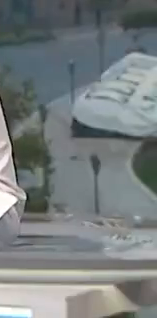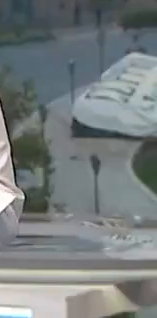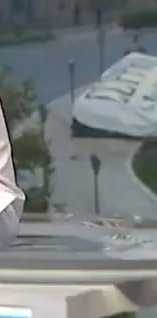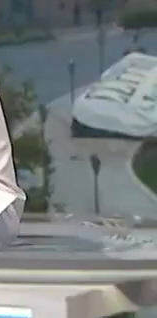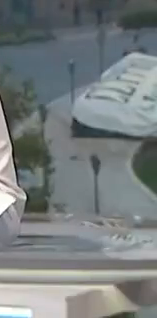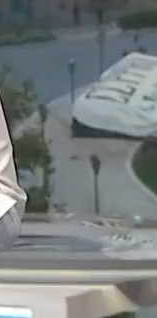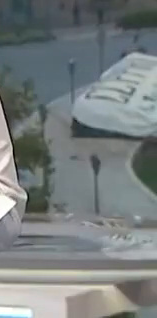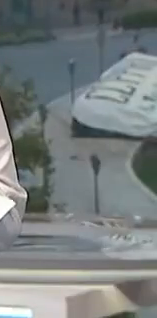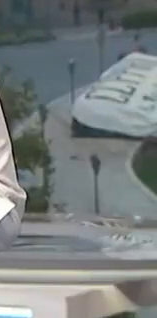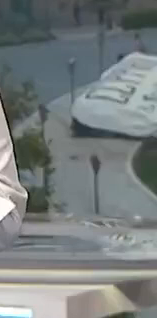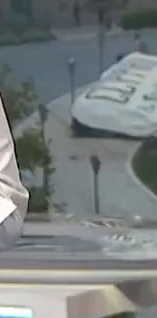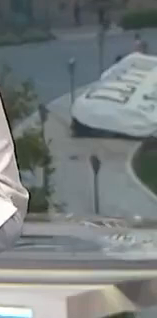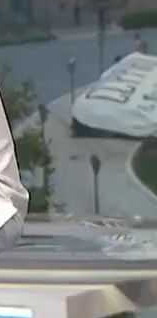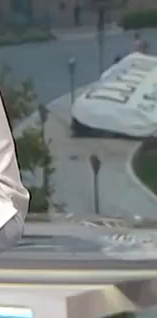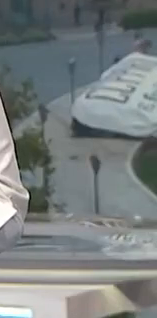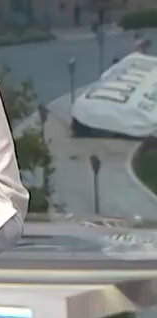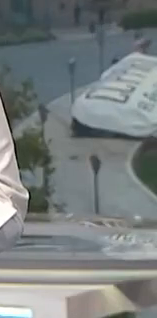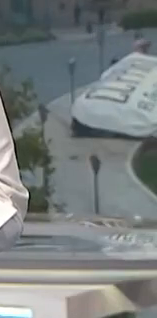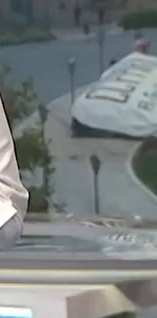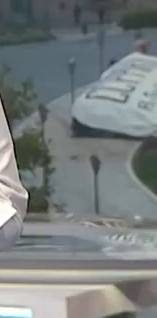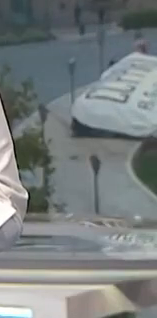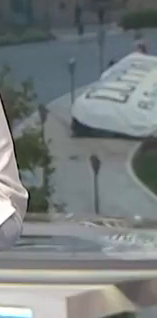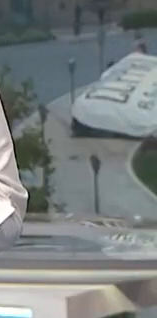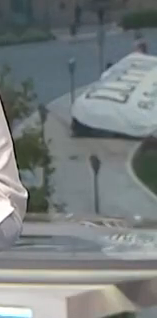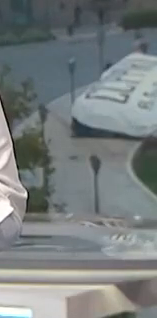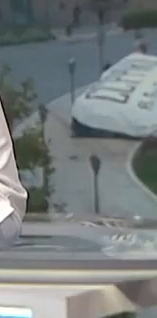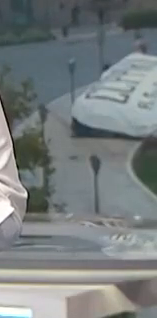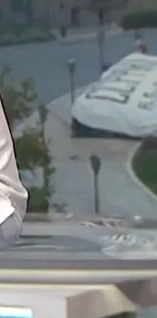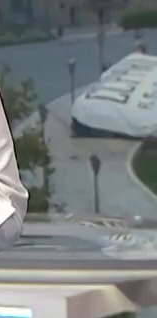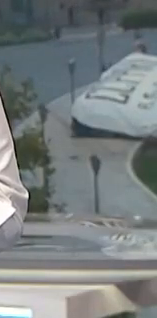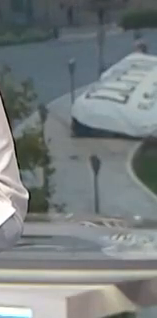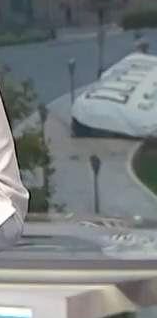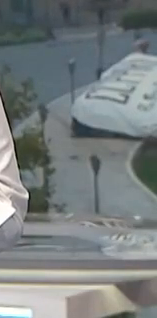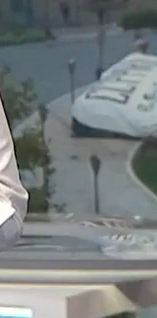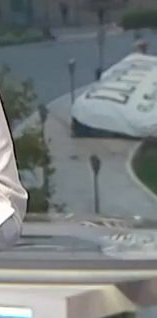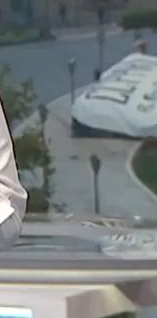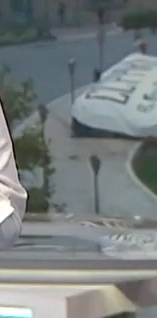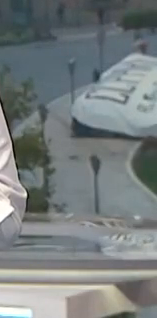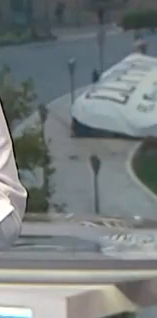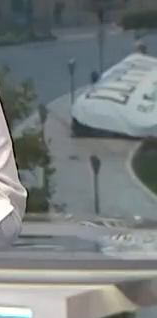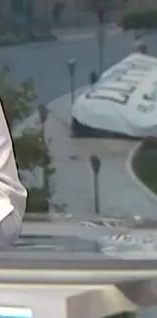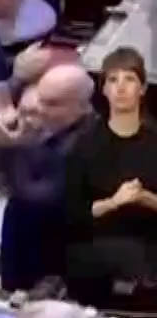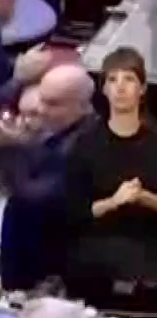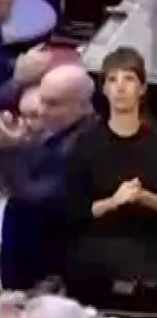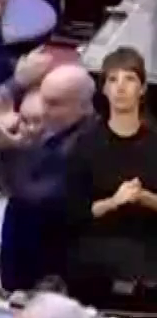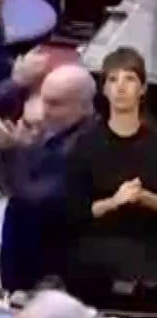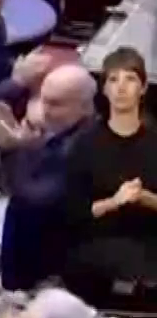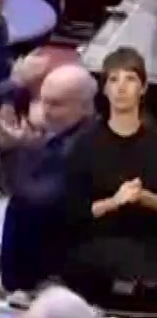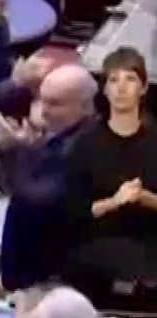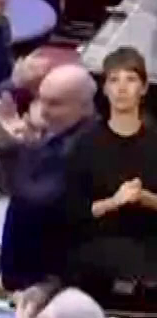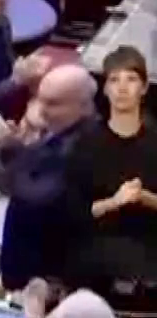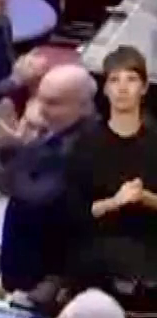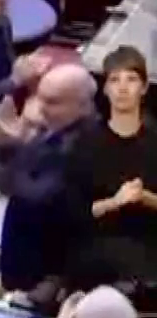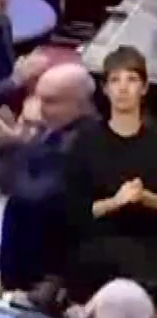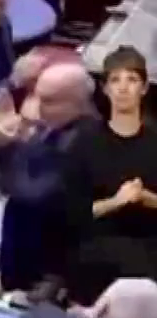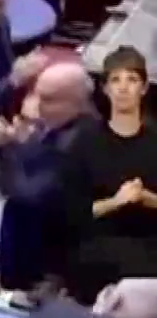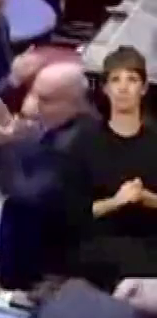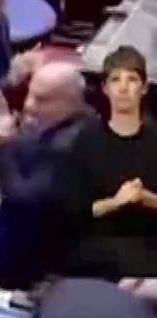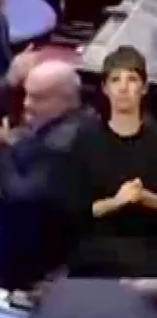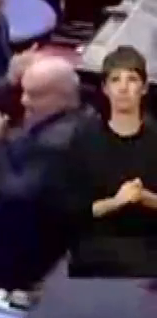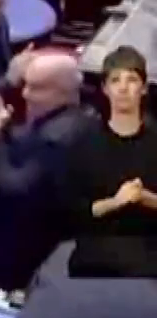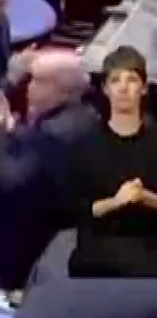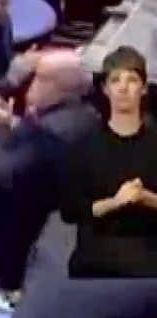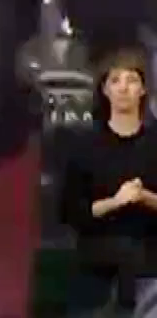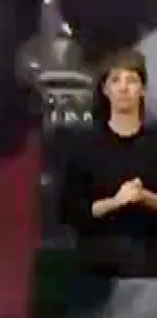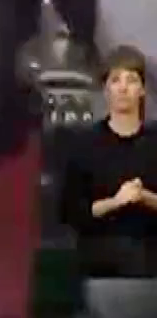¿no? Llegás a trabajar y no tuviste ningún prurito en presentarte allí, te rapaste, te cortaste el pelo, y no te dio vergüenza.